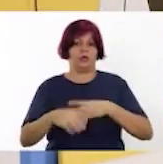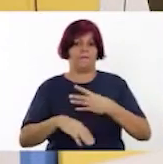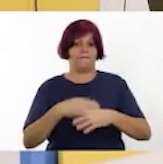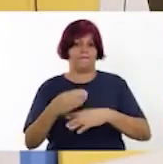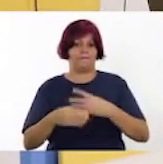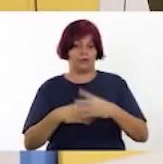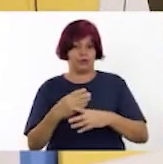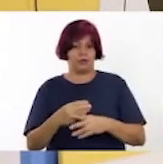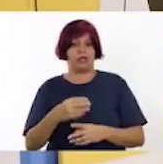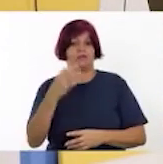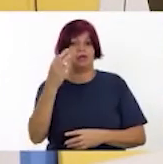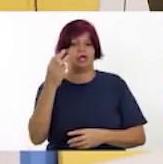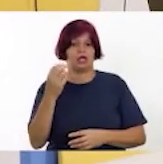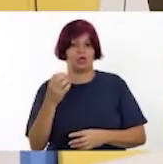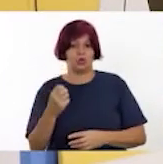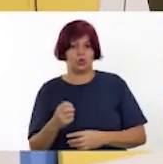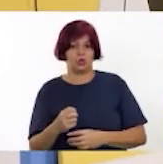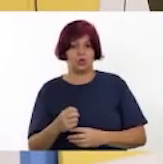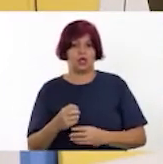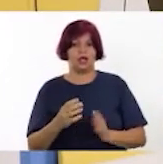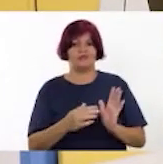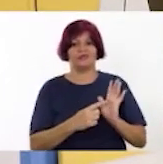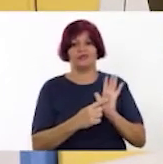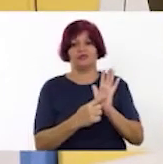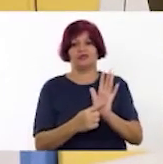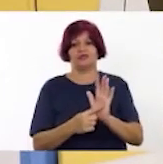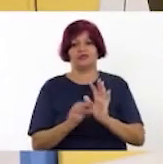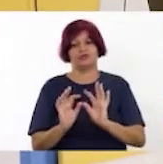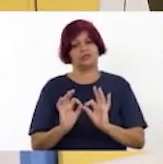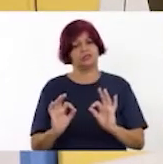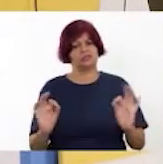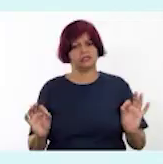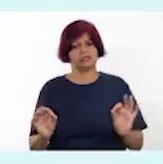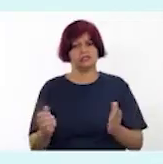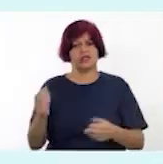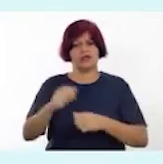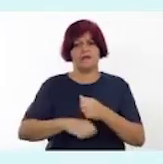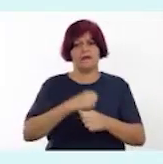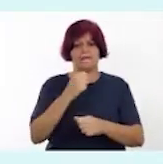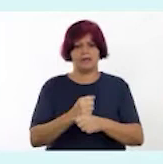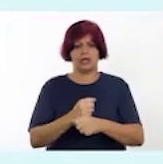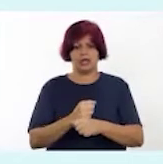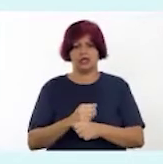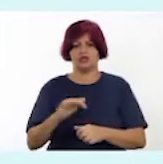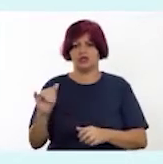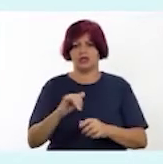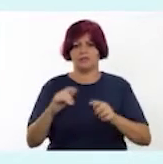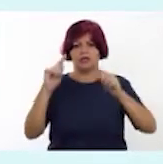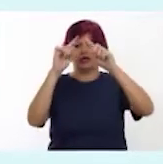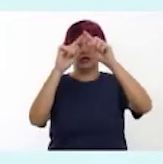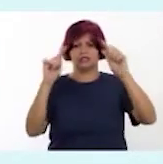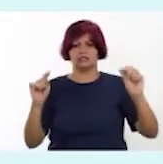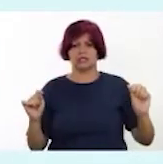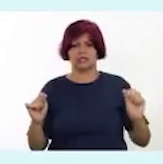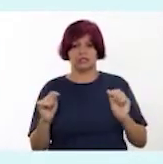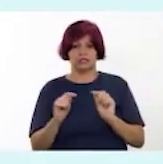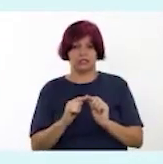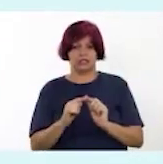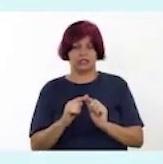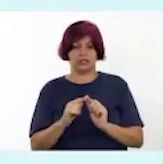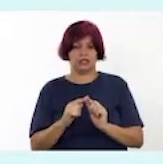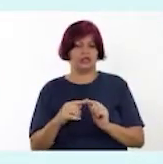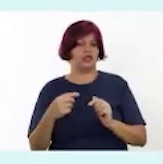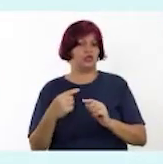cálculo, además realizar demostraciones sencillas aplicando los criterios de semejanza de triángulos y también el día de hoy el teorema